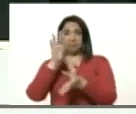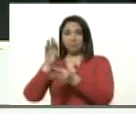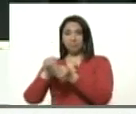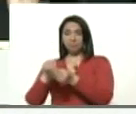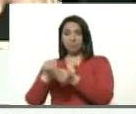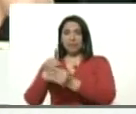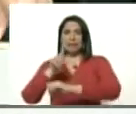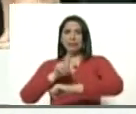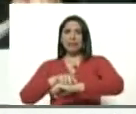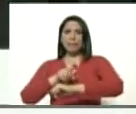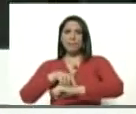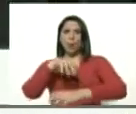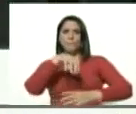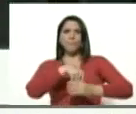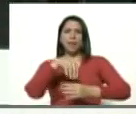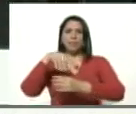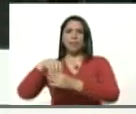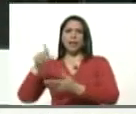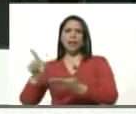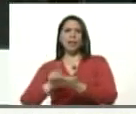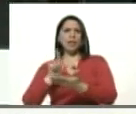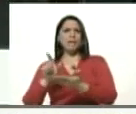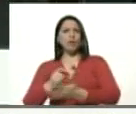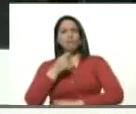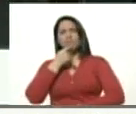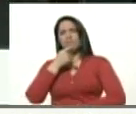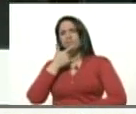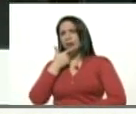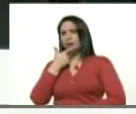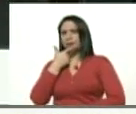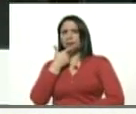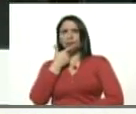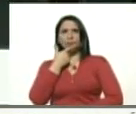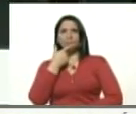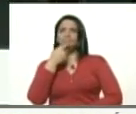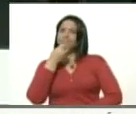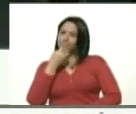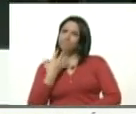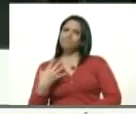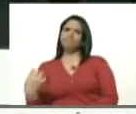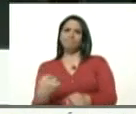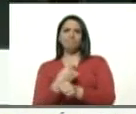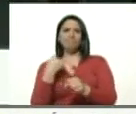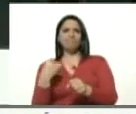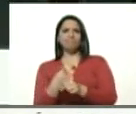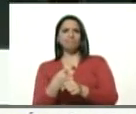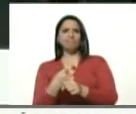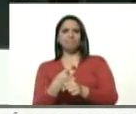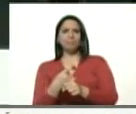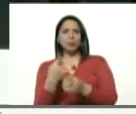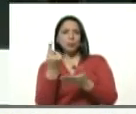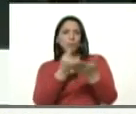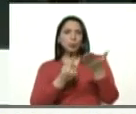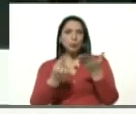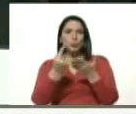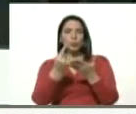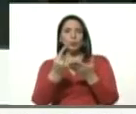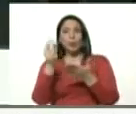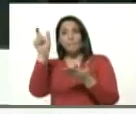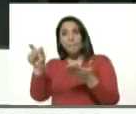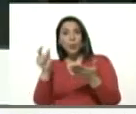pandemia un libro bien bello, bien trabajado, con ilustraciones de Marcela